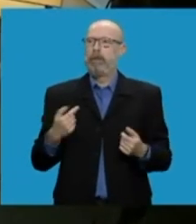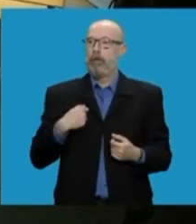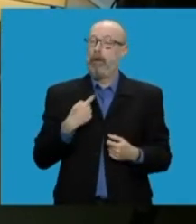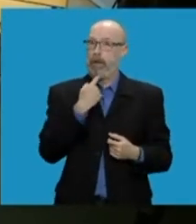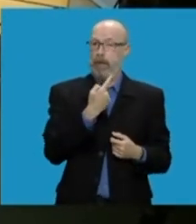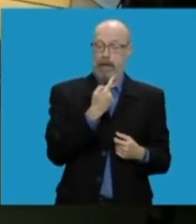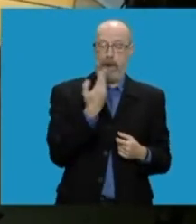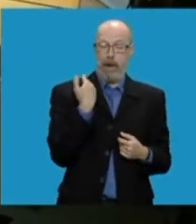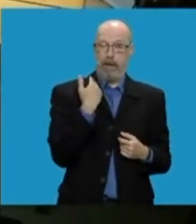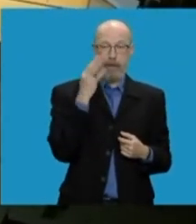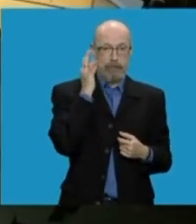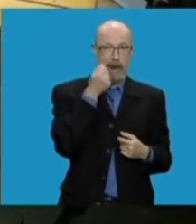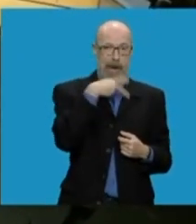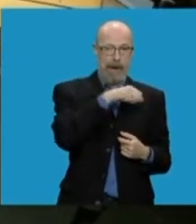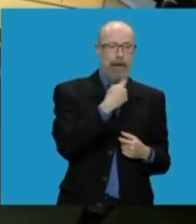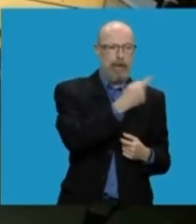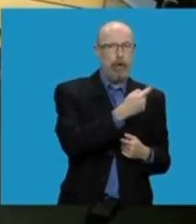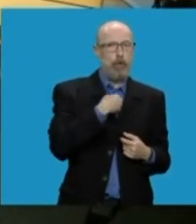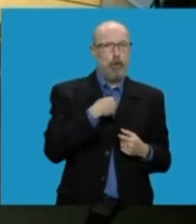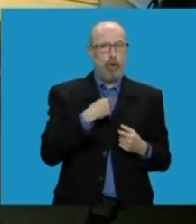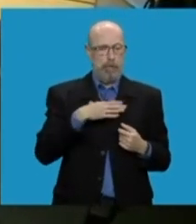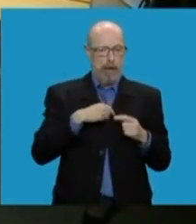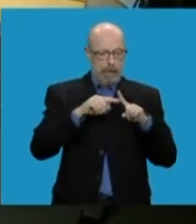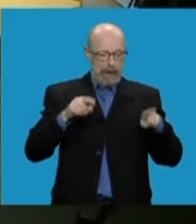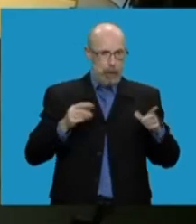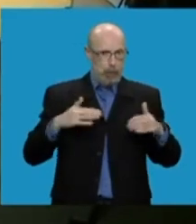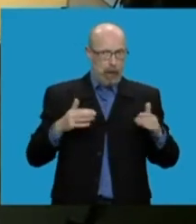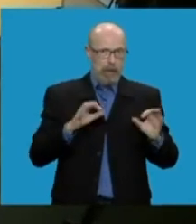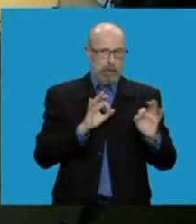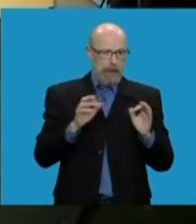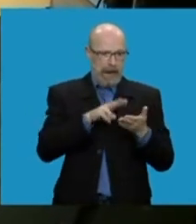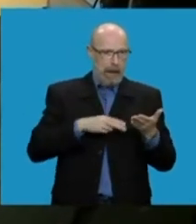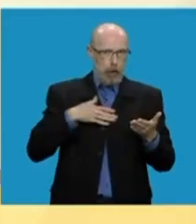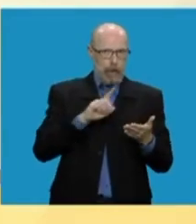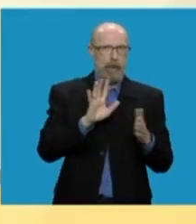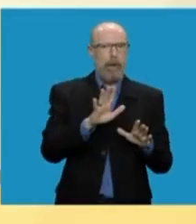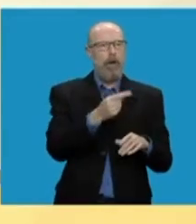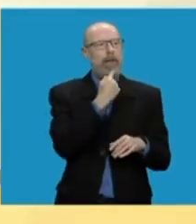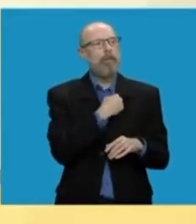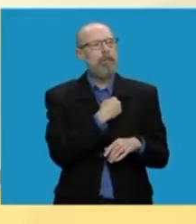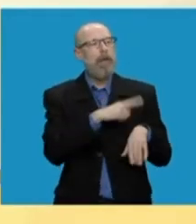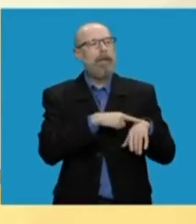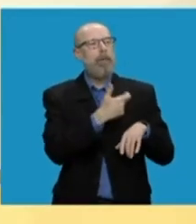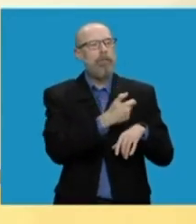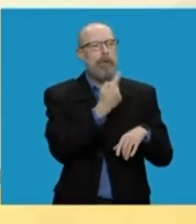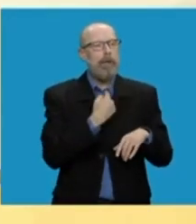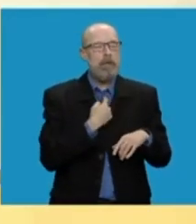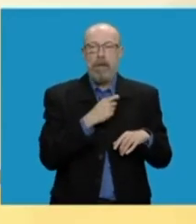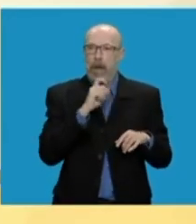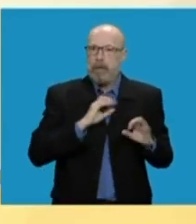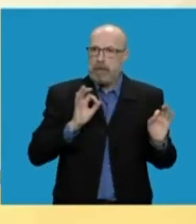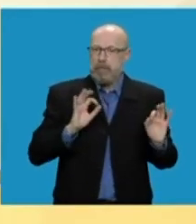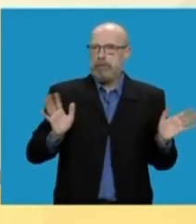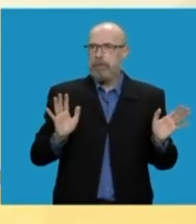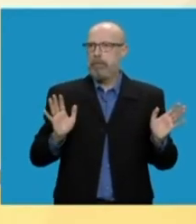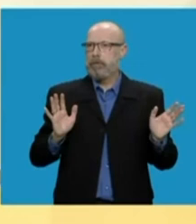yo no iba a llevar una cuartilla para leerla, pero que ya me dijese el tiempo que teníamos, nadie me lo ha dicho,